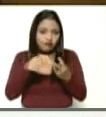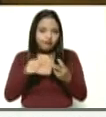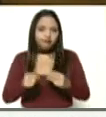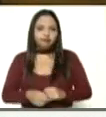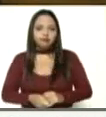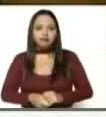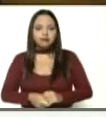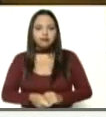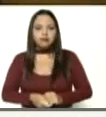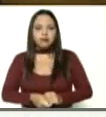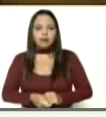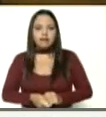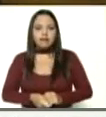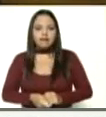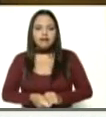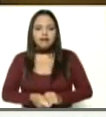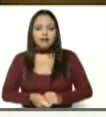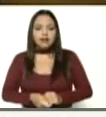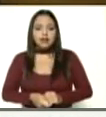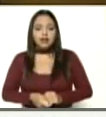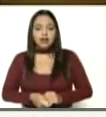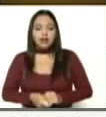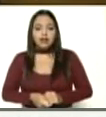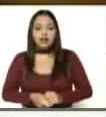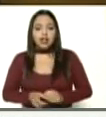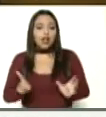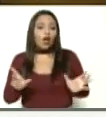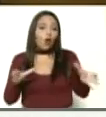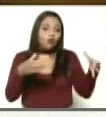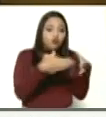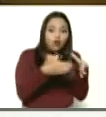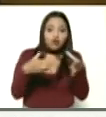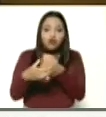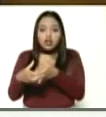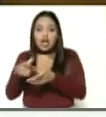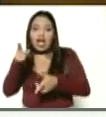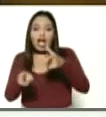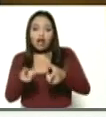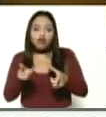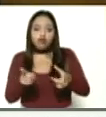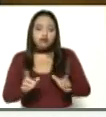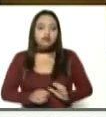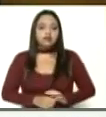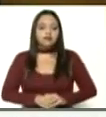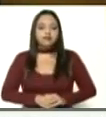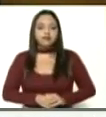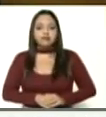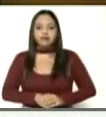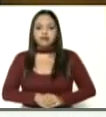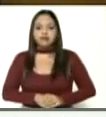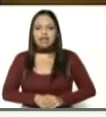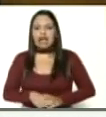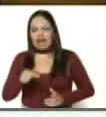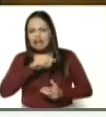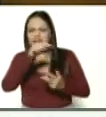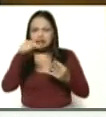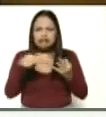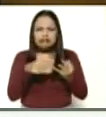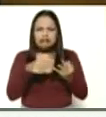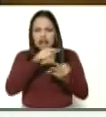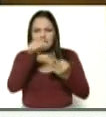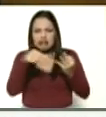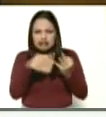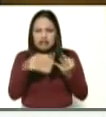aquella componenda entre algunas élites que se consiguieron. Y yo creo que aquí es donde está más que todo el problema,